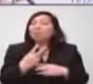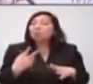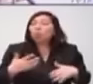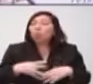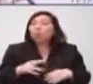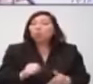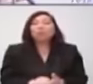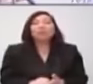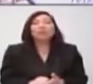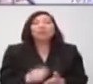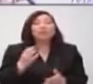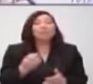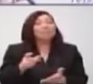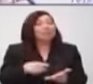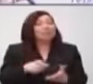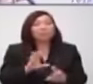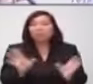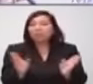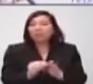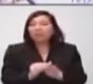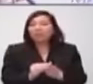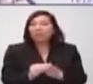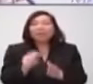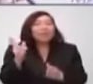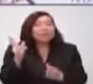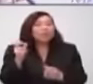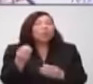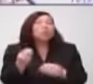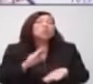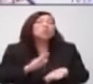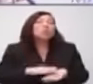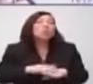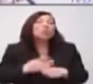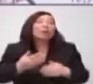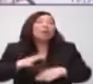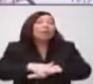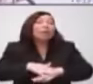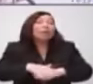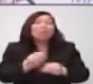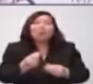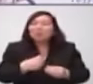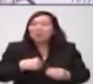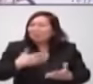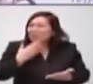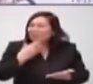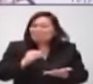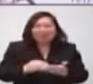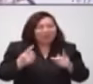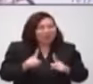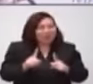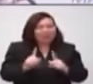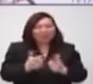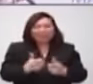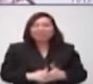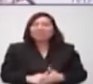julio, señor presidente, que creo que la ciudadanía en su conjunto merece escuchar. Sobre todo en lo que se refiere a la planificación, porque yo no puedo estar más de acuerdo con el